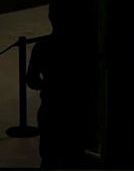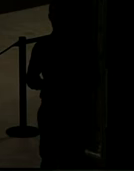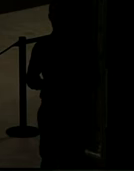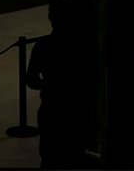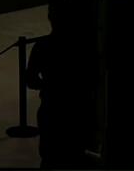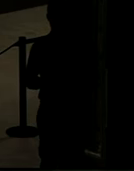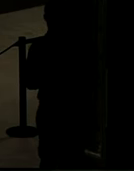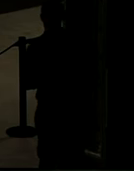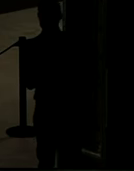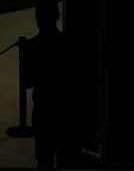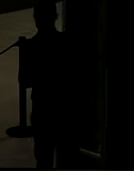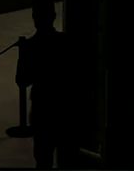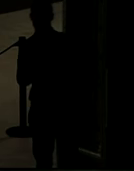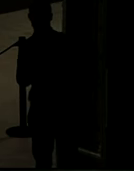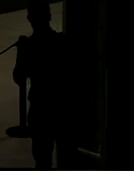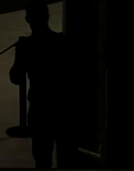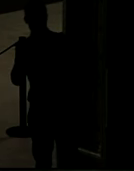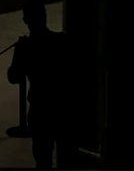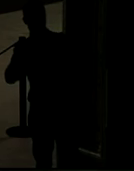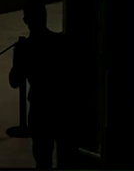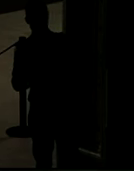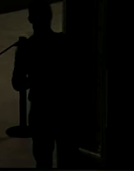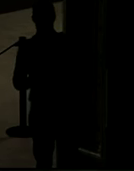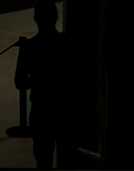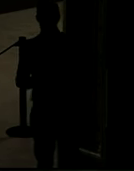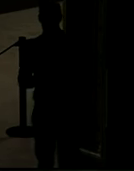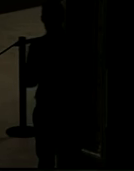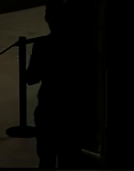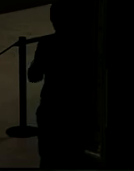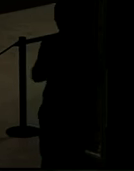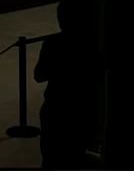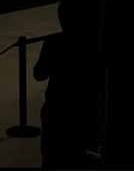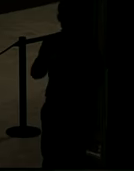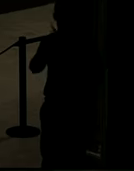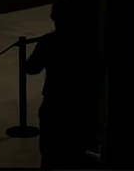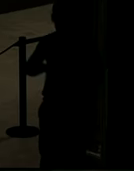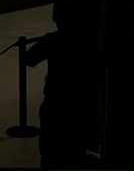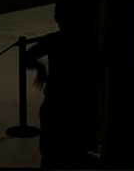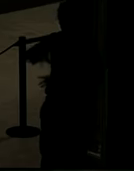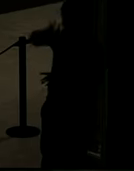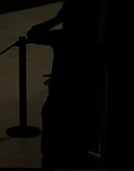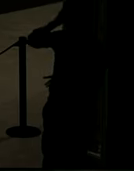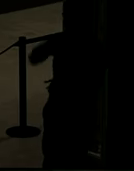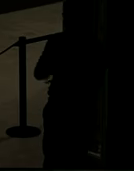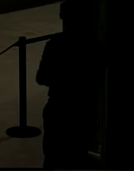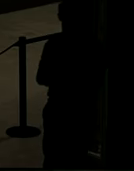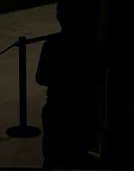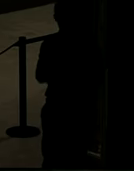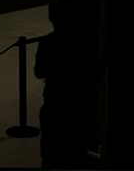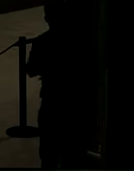Gloria, nuestra nueva becaria, pero tú lo has visto bien. No me quiero convertir en alguien que se arrepienta de lo que no ha hecho. ¿Se puede saber dónde coño